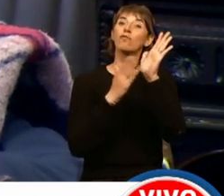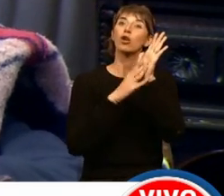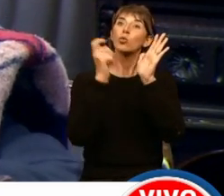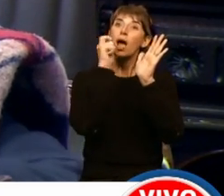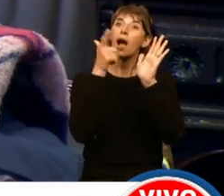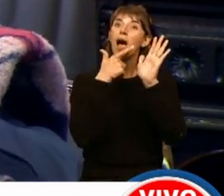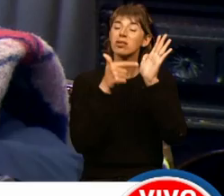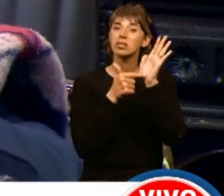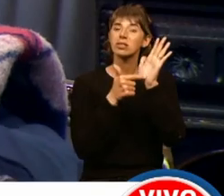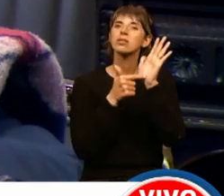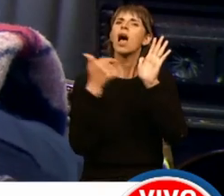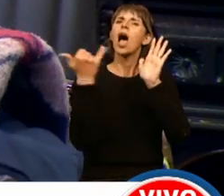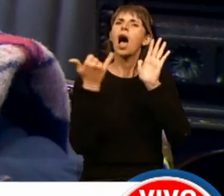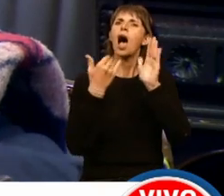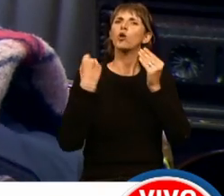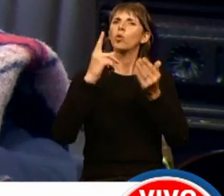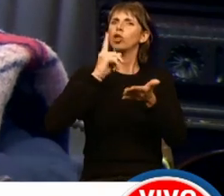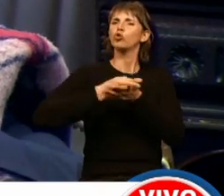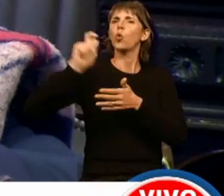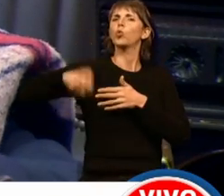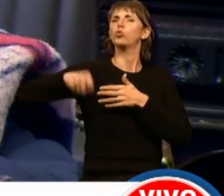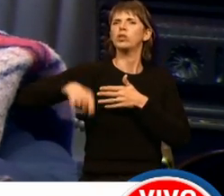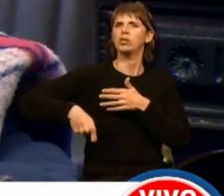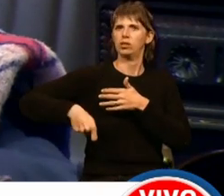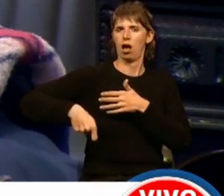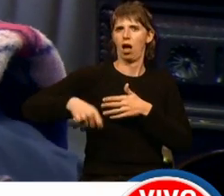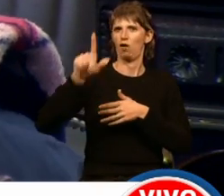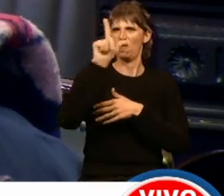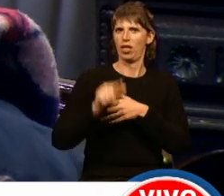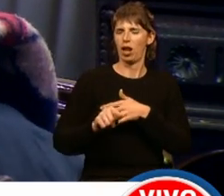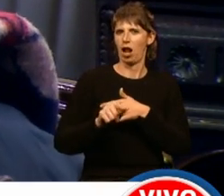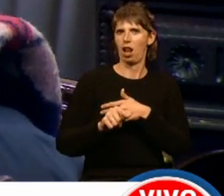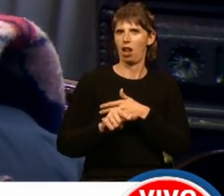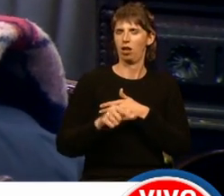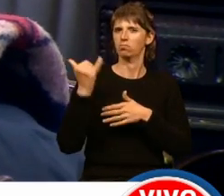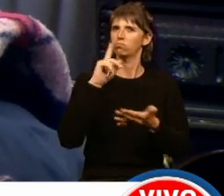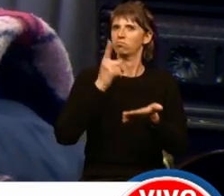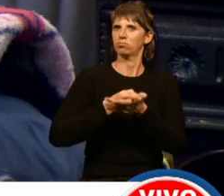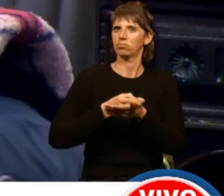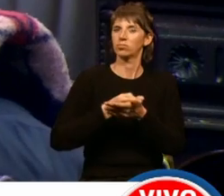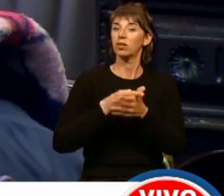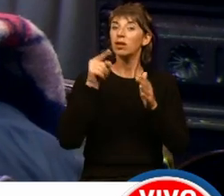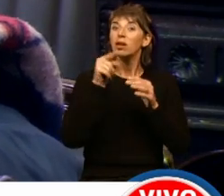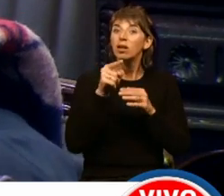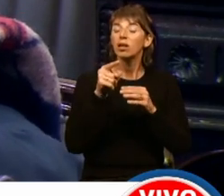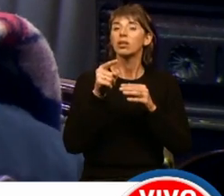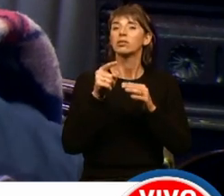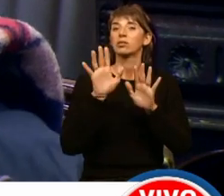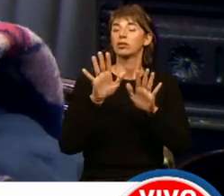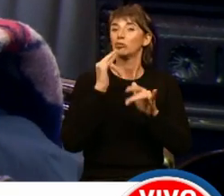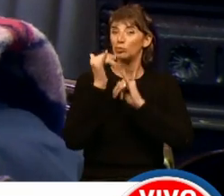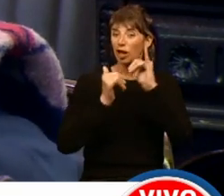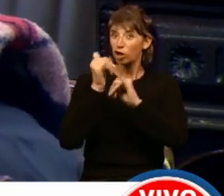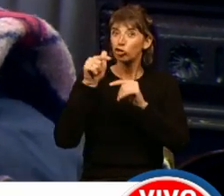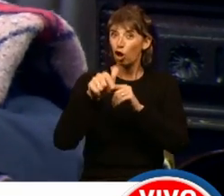alcanzadas por una medida judicial de la justicia federal y los argumentos de este proceso judicial